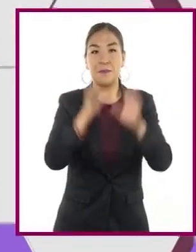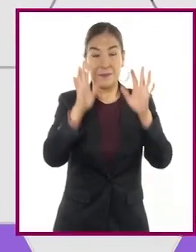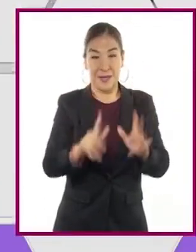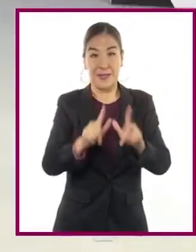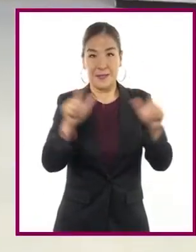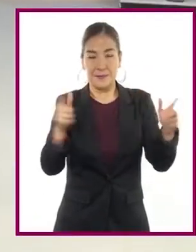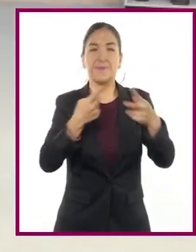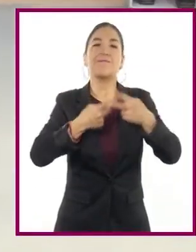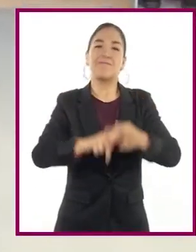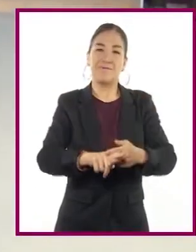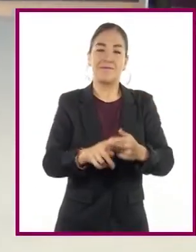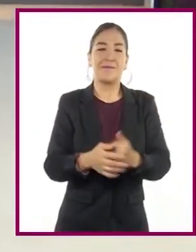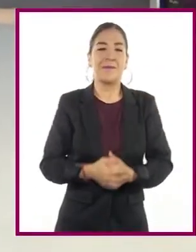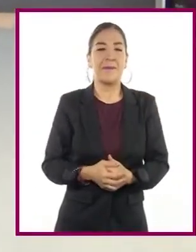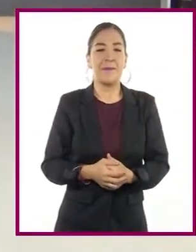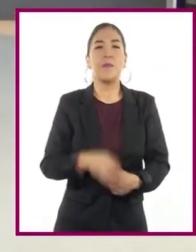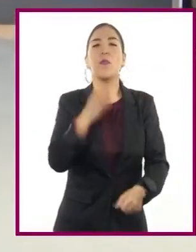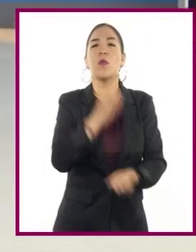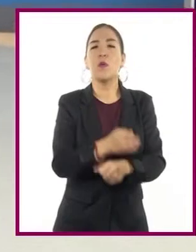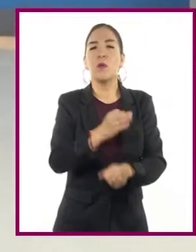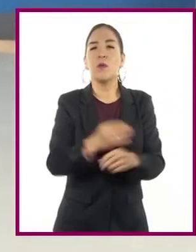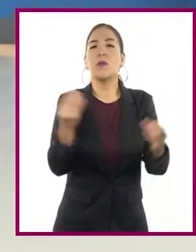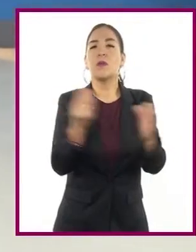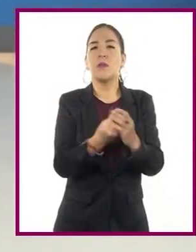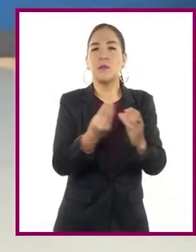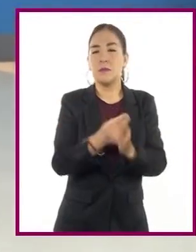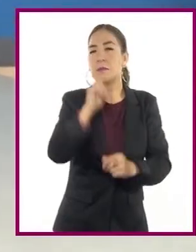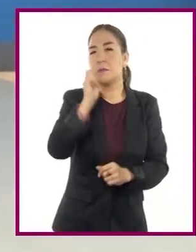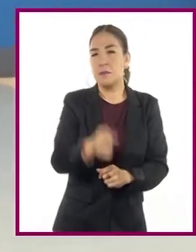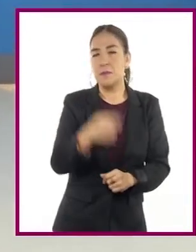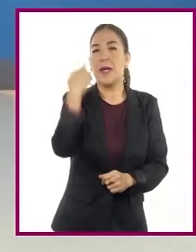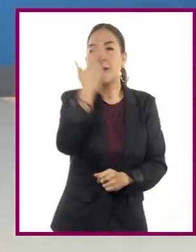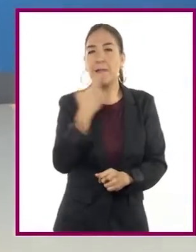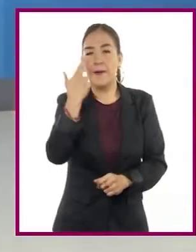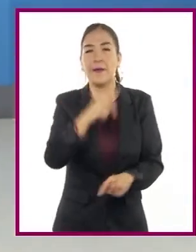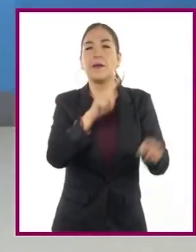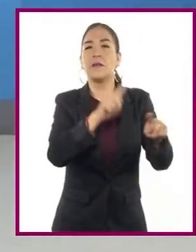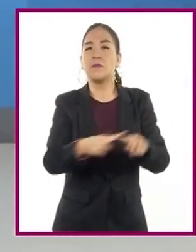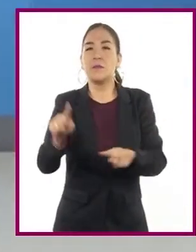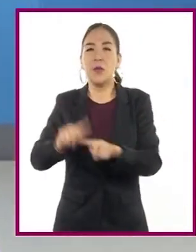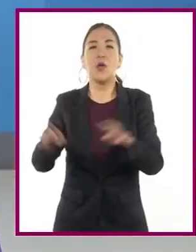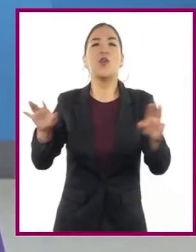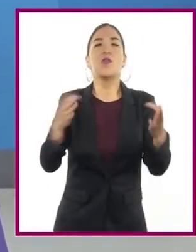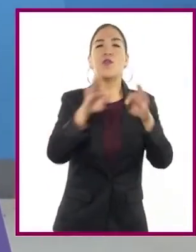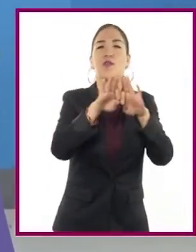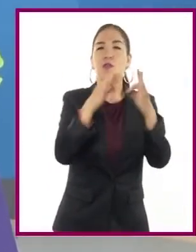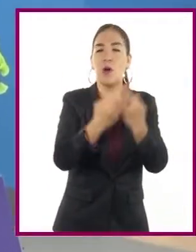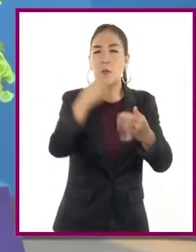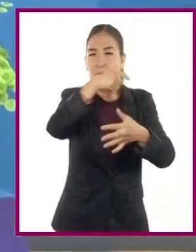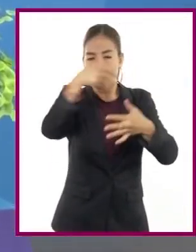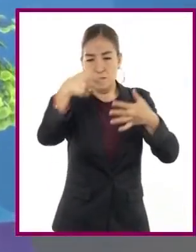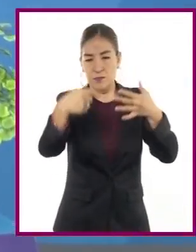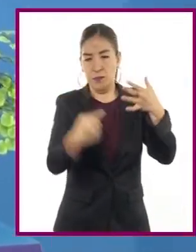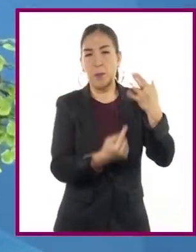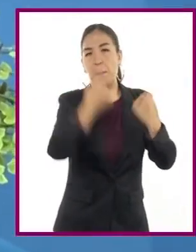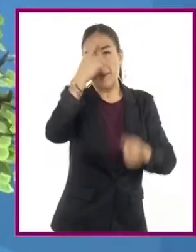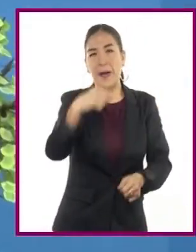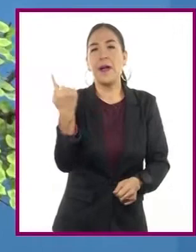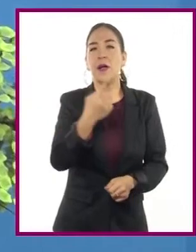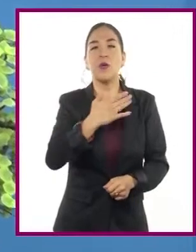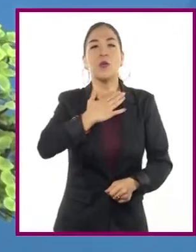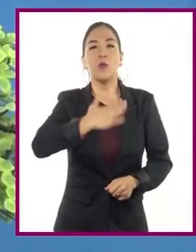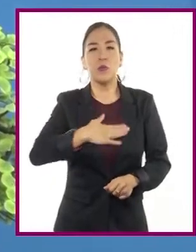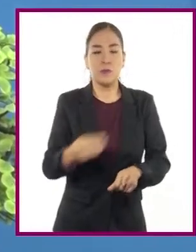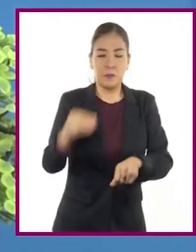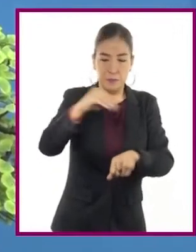Empecemos. En esta sesión, analizaremos algunos mecanismos que hacen posible que la justicia se aplique de